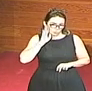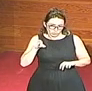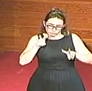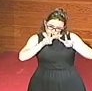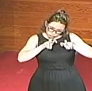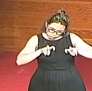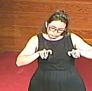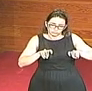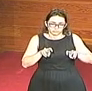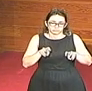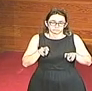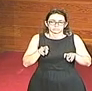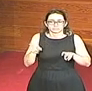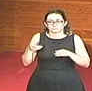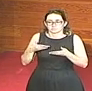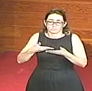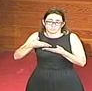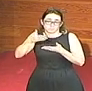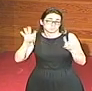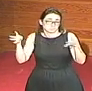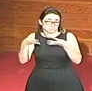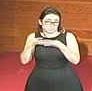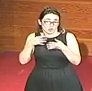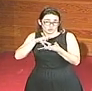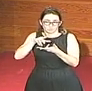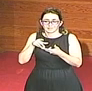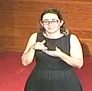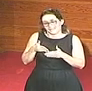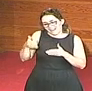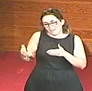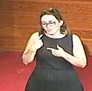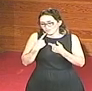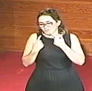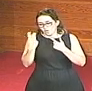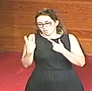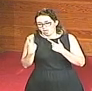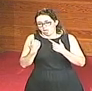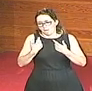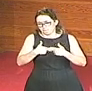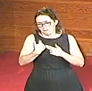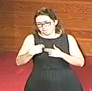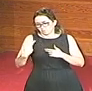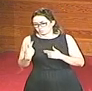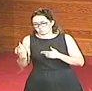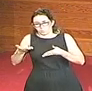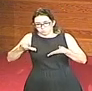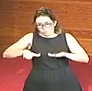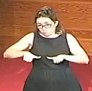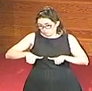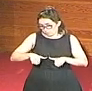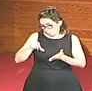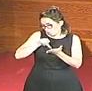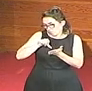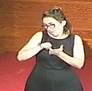de noticias, y lo encontraron muerto a tiros junto a su novia cerca de Bratislava. Él había